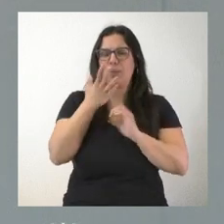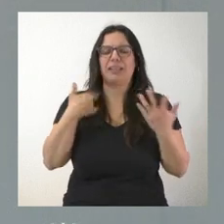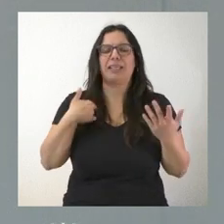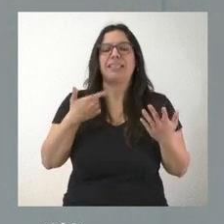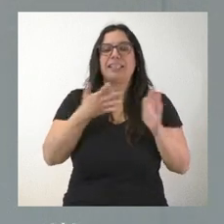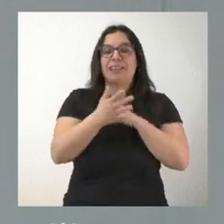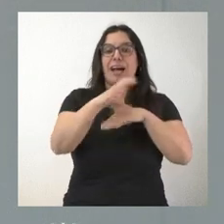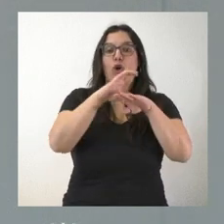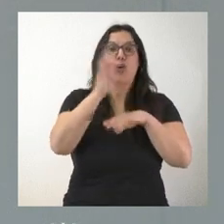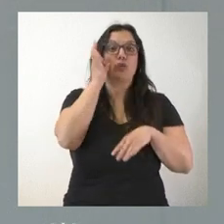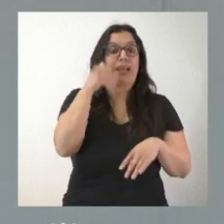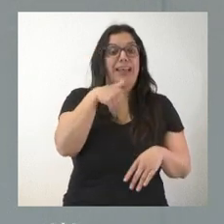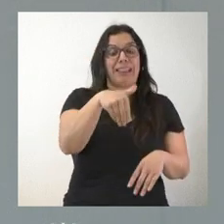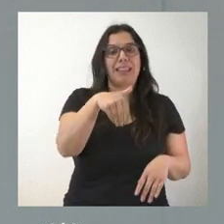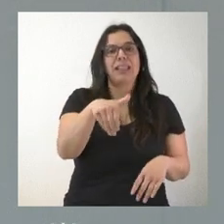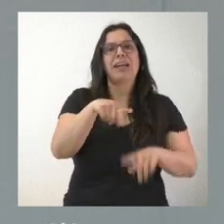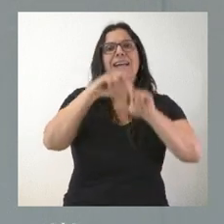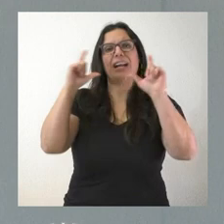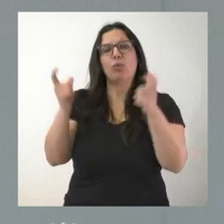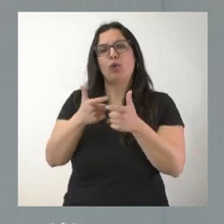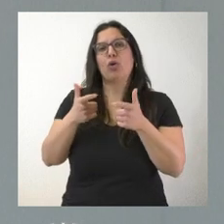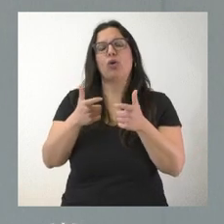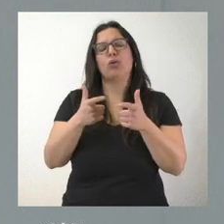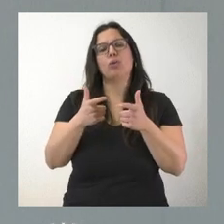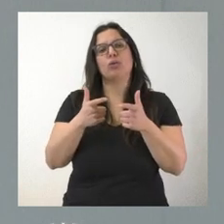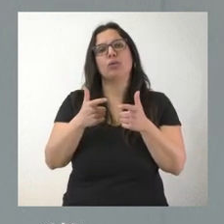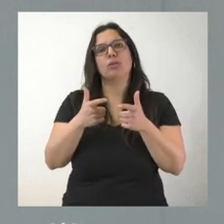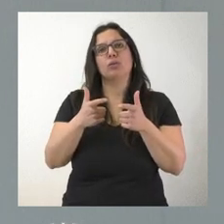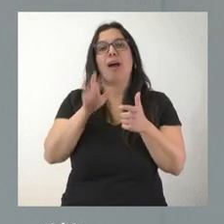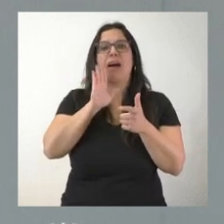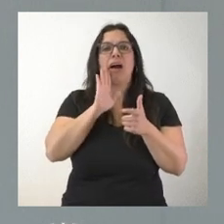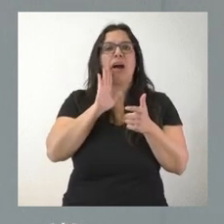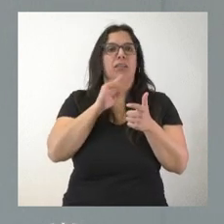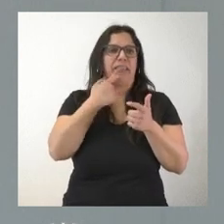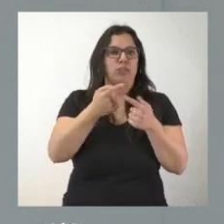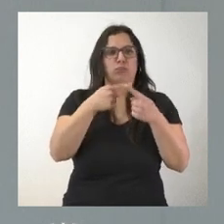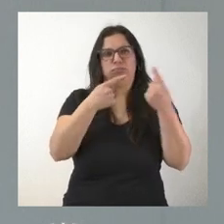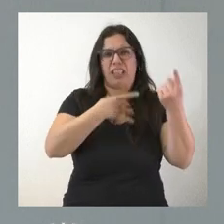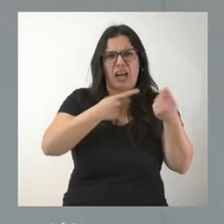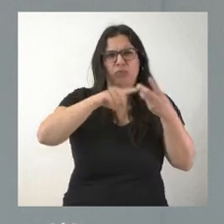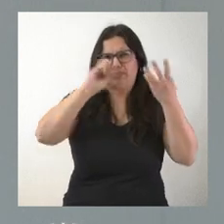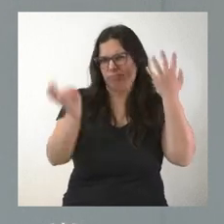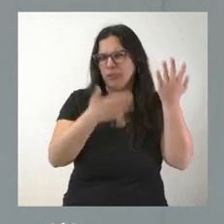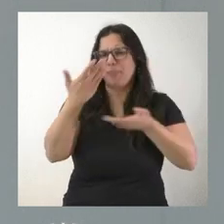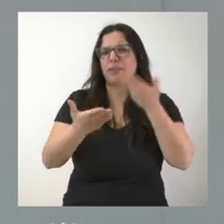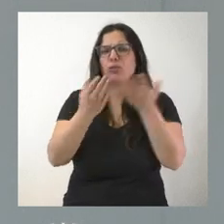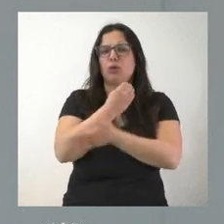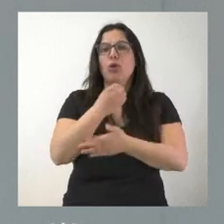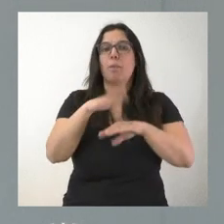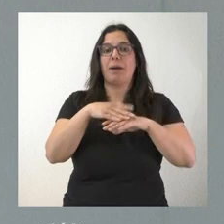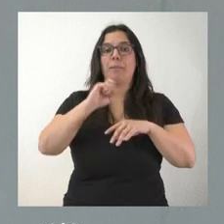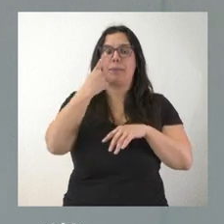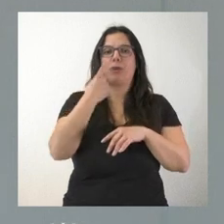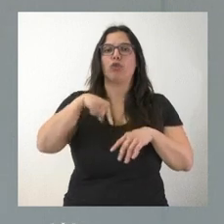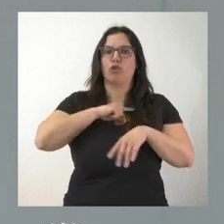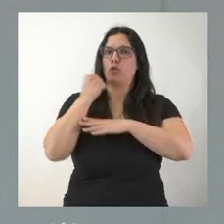la consejera se va a reunir a todas con todas estas partes que les he comentado tanto con la voluntad de manifestar nuestra posición de